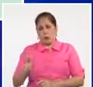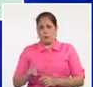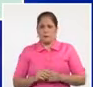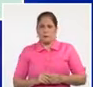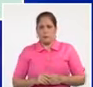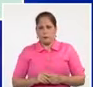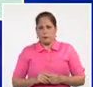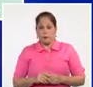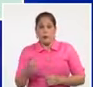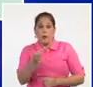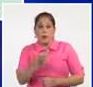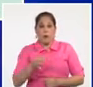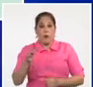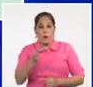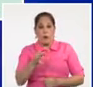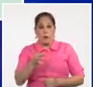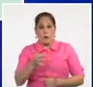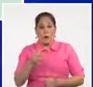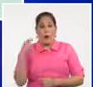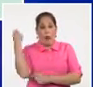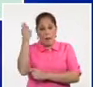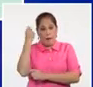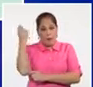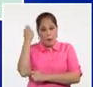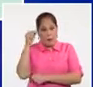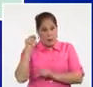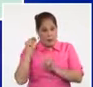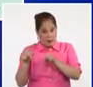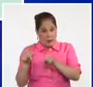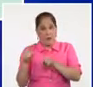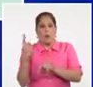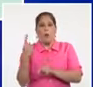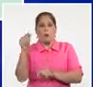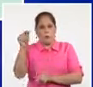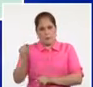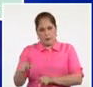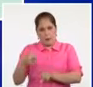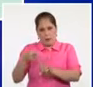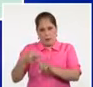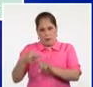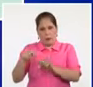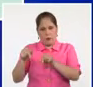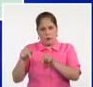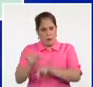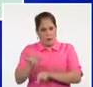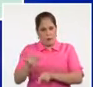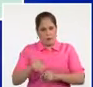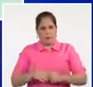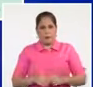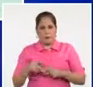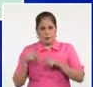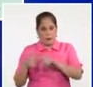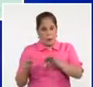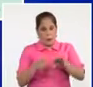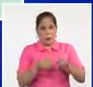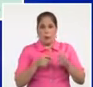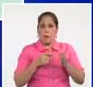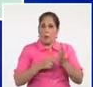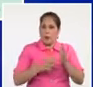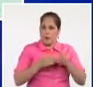y el municipio Calixto García, se diagnostican un caso en este territorio. Granma